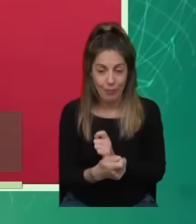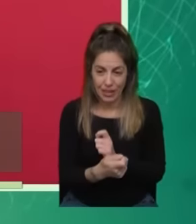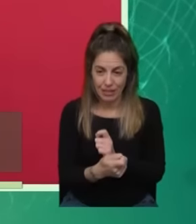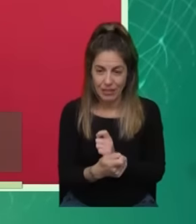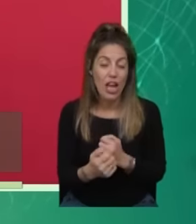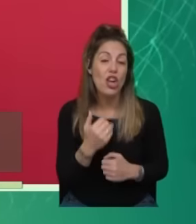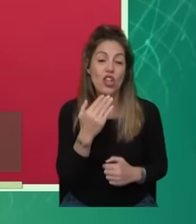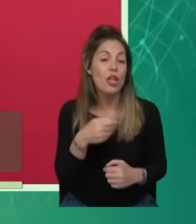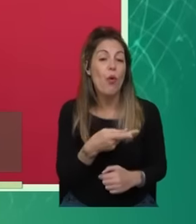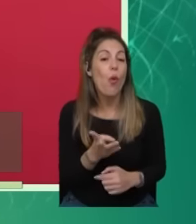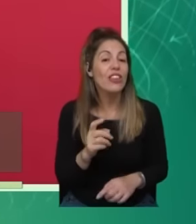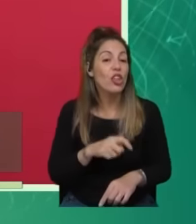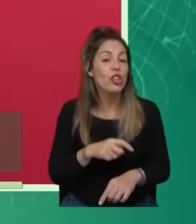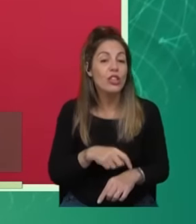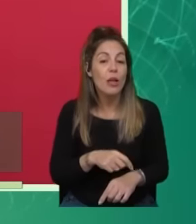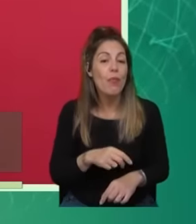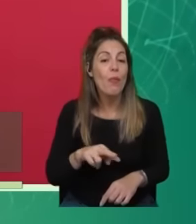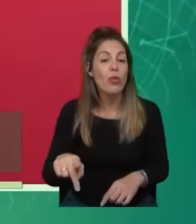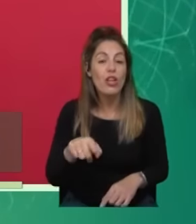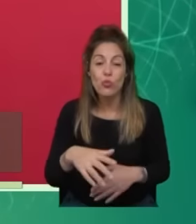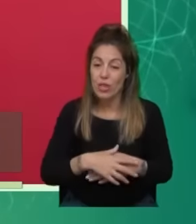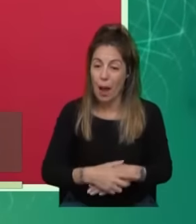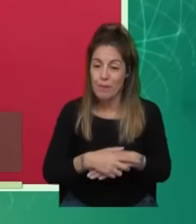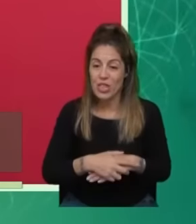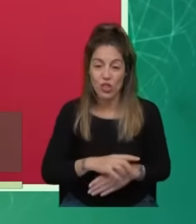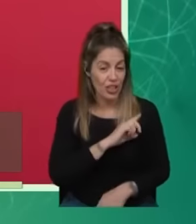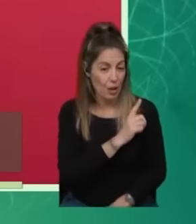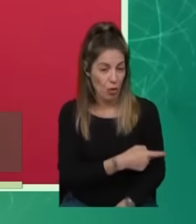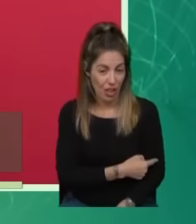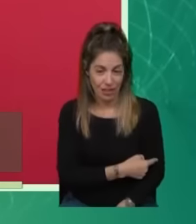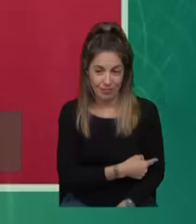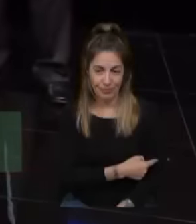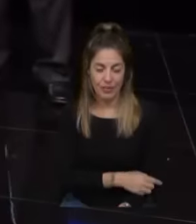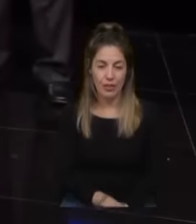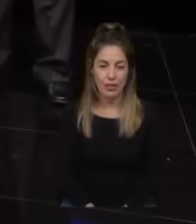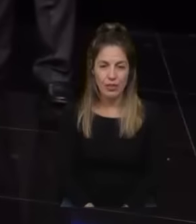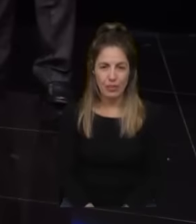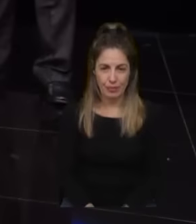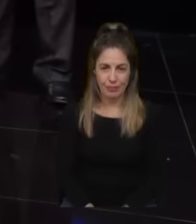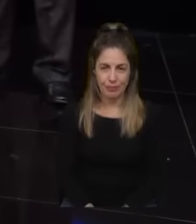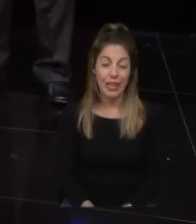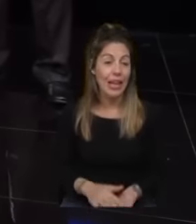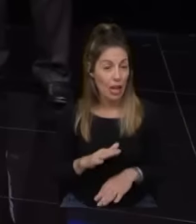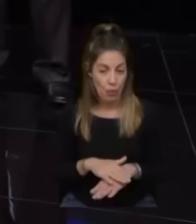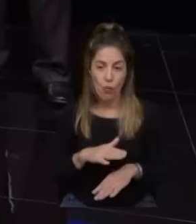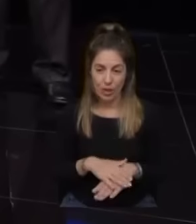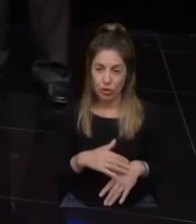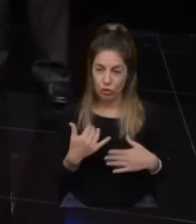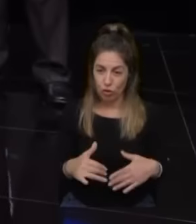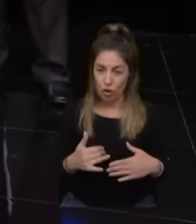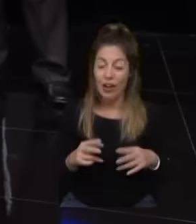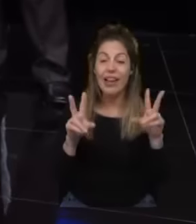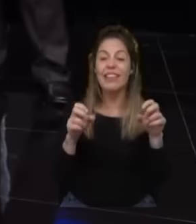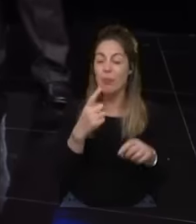no sabemos cuánto tiempo más van a durar sus amigos en el poder. Qué momento, ¿no? Qué tema de